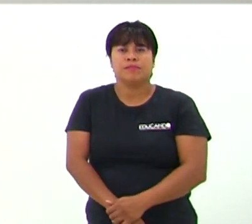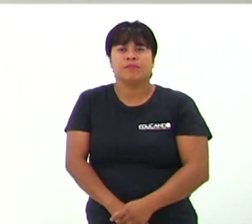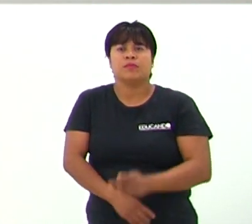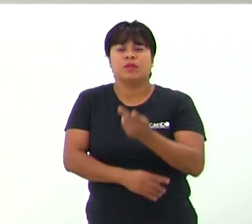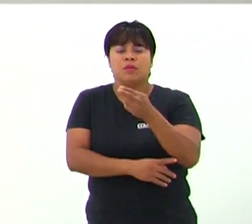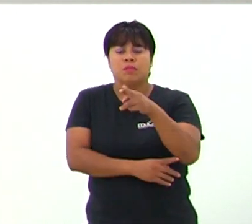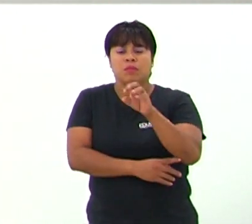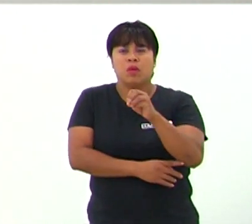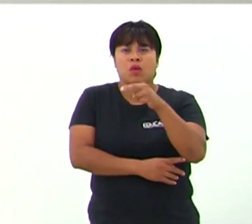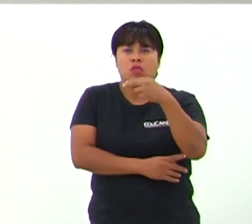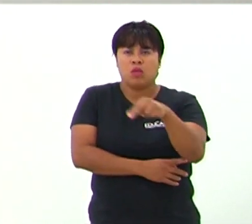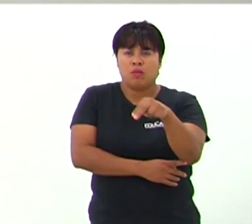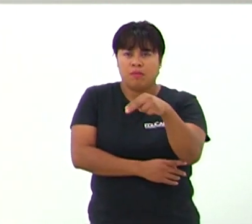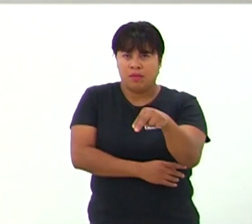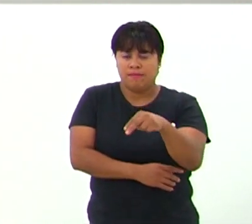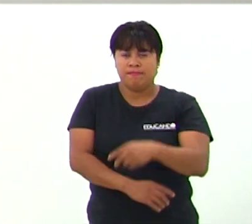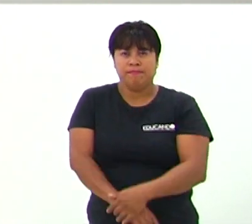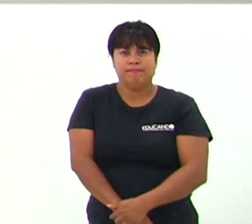pronombre.